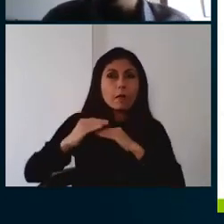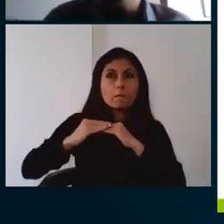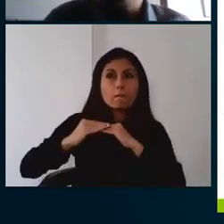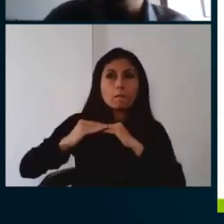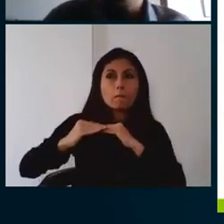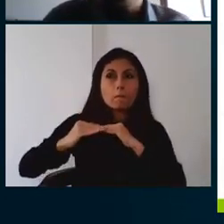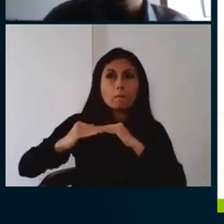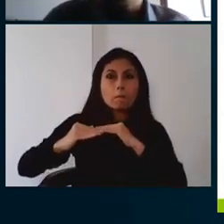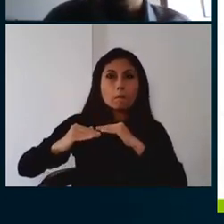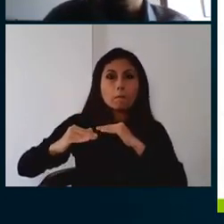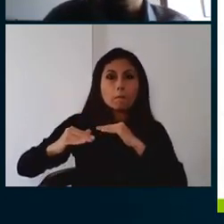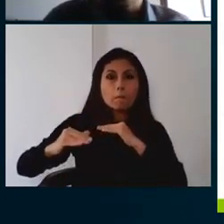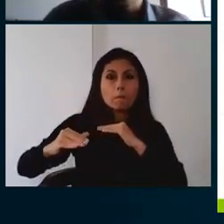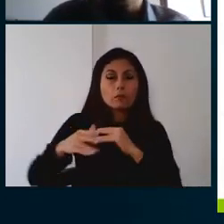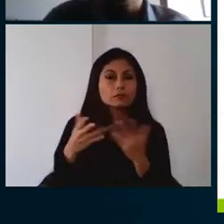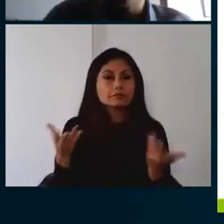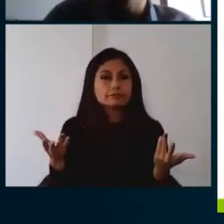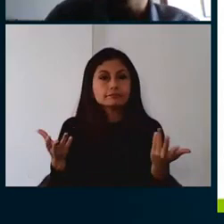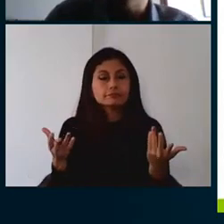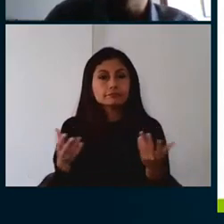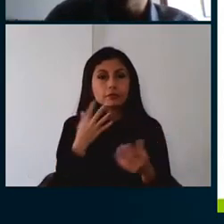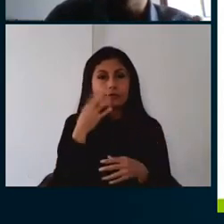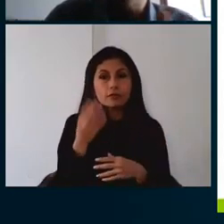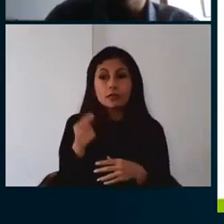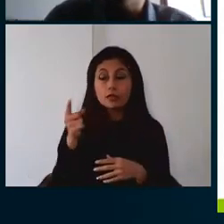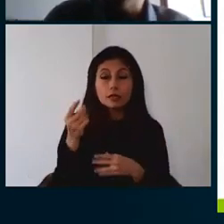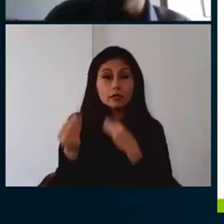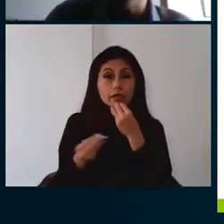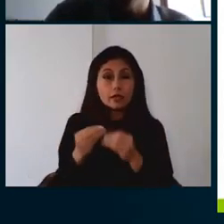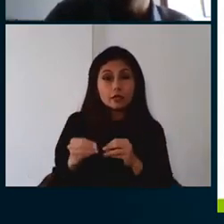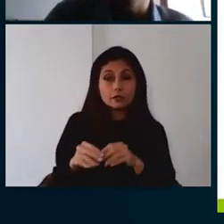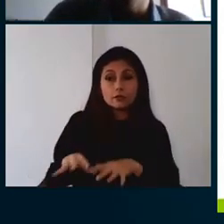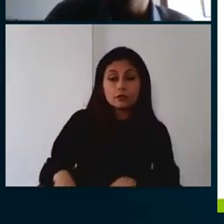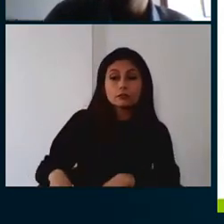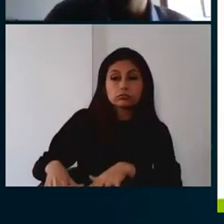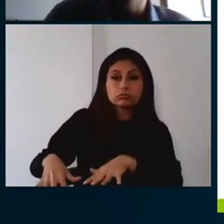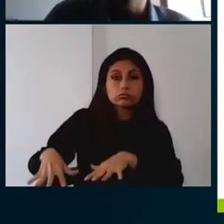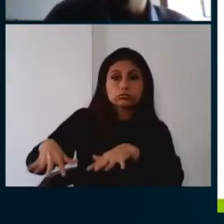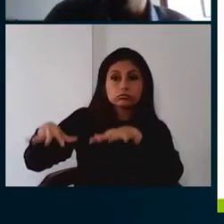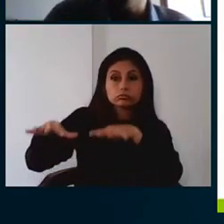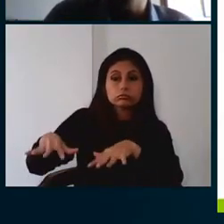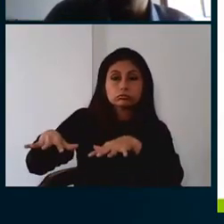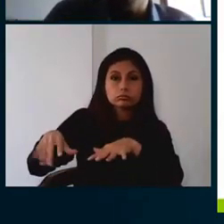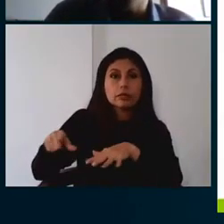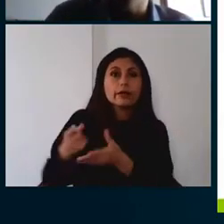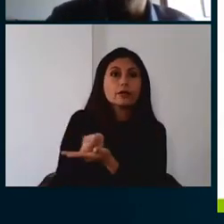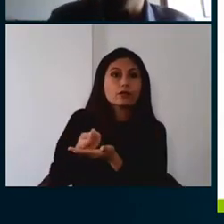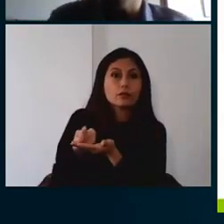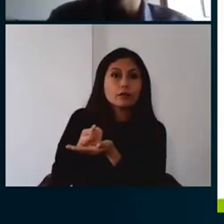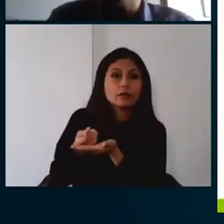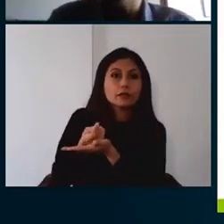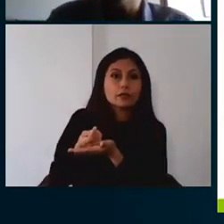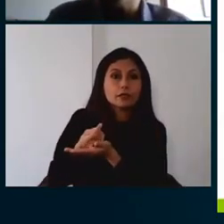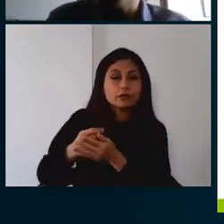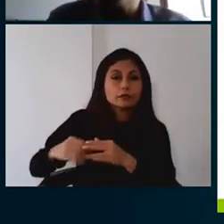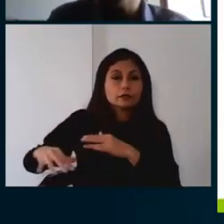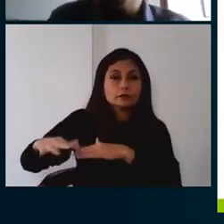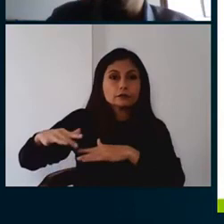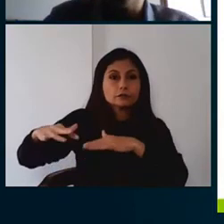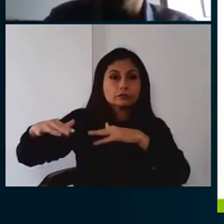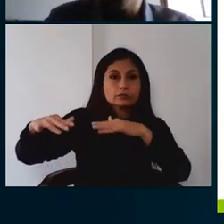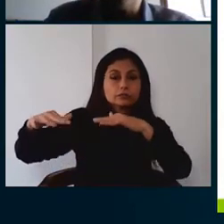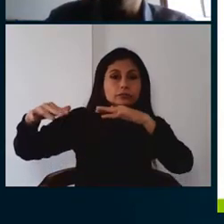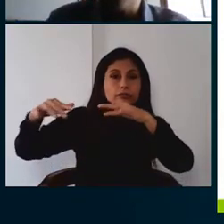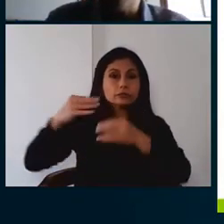la vida real tiende a concentrar o a sedimentar lodos. Y eso es problemática porque, bueno, hay que